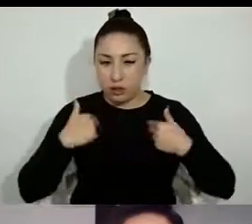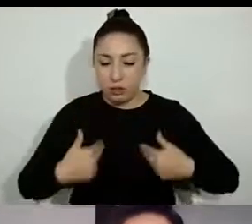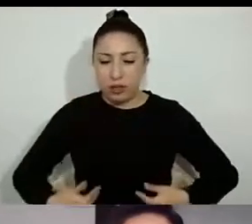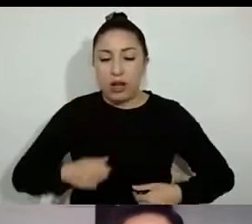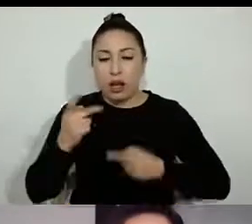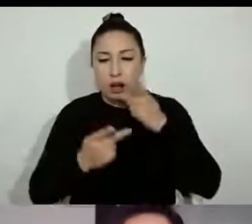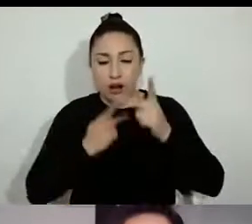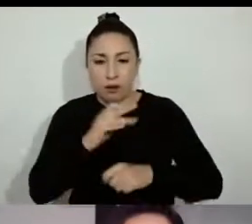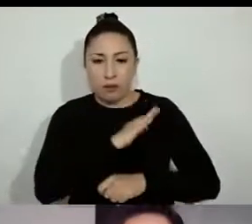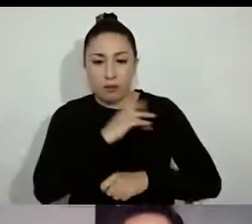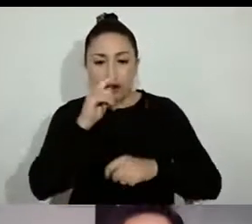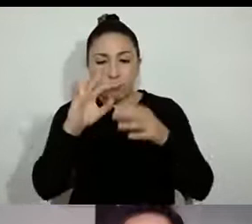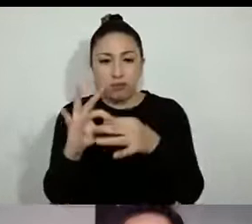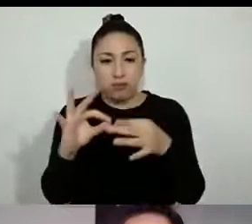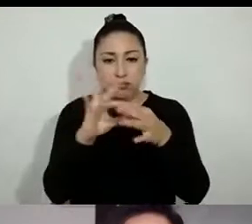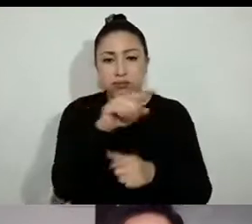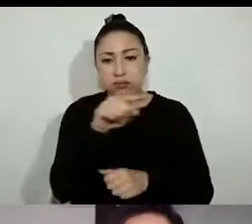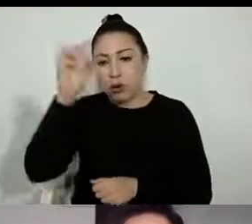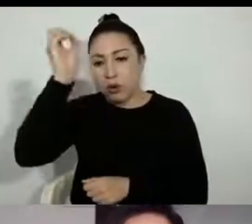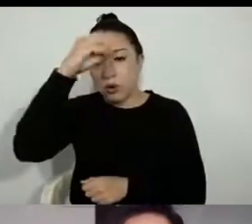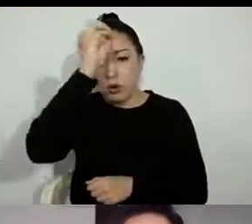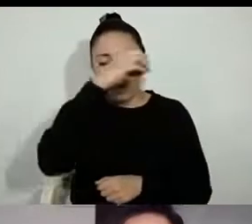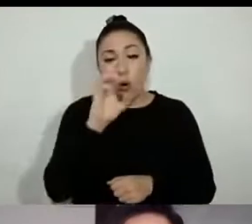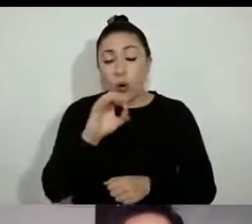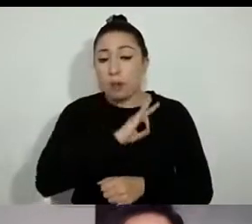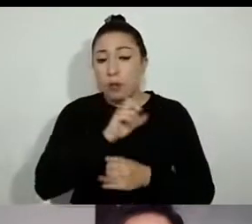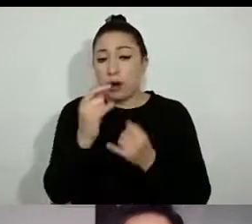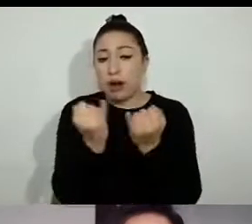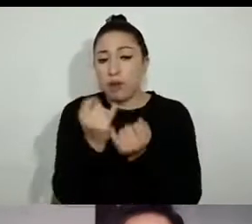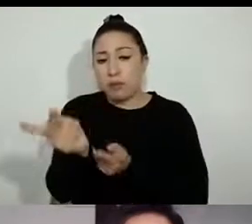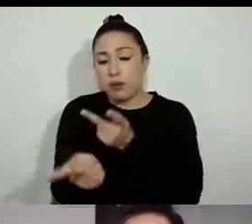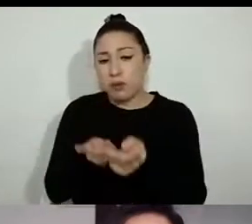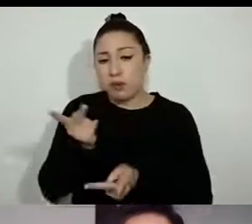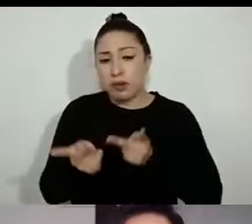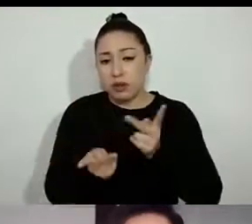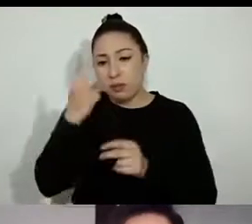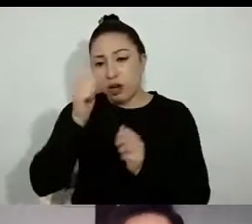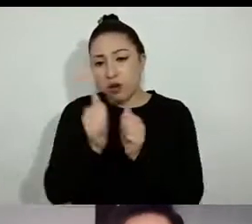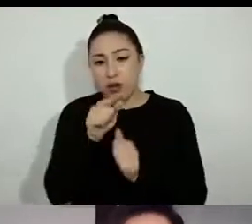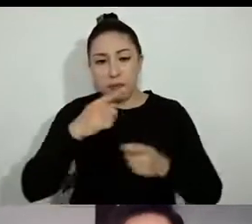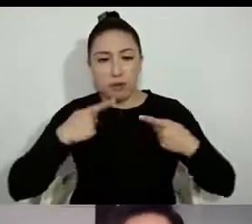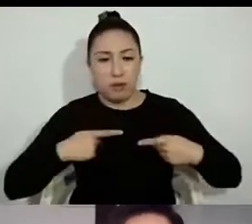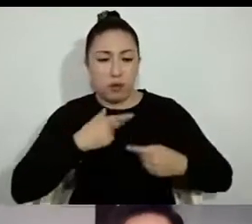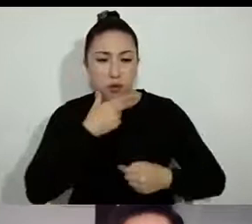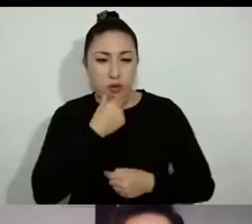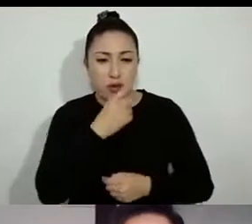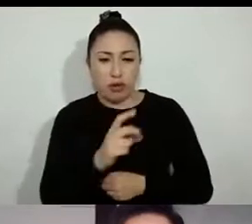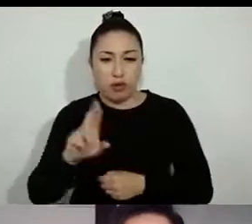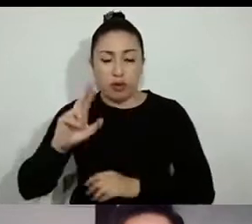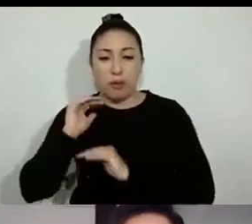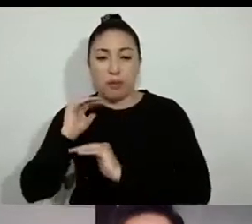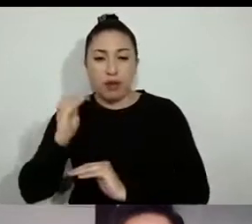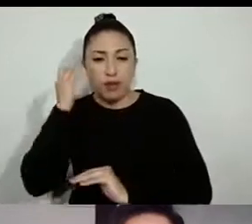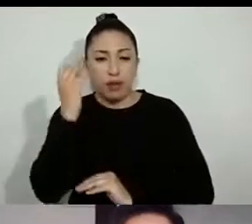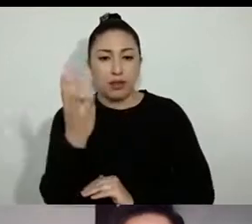para expresar su postura o bien realizar alguna pregunta a la persona entrevistada en un tiempo no mayor a